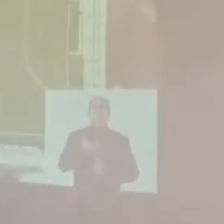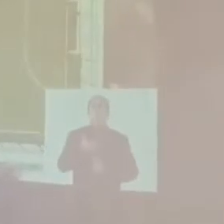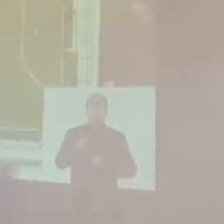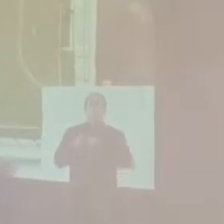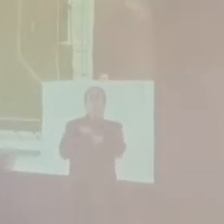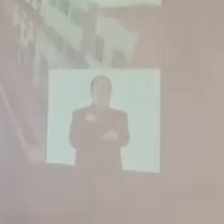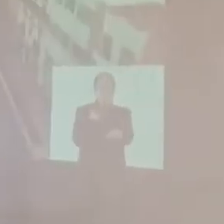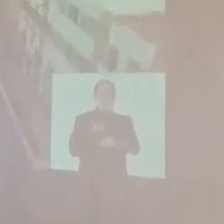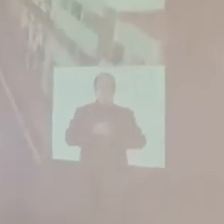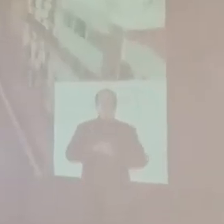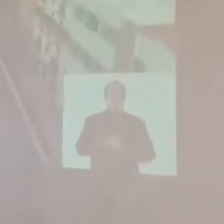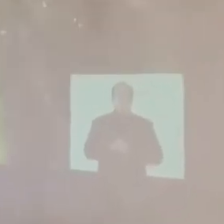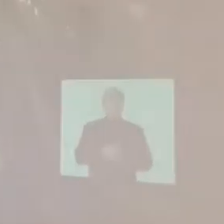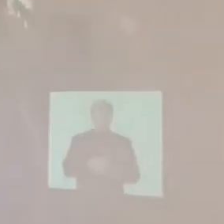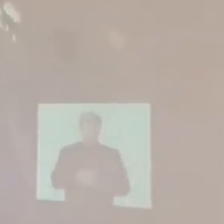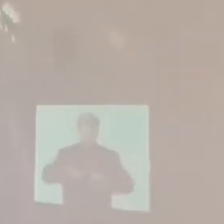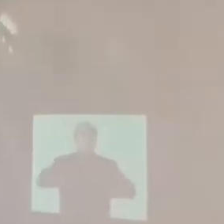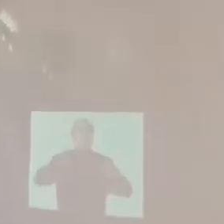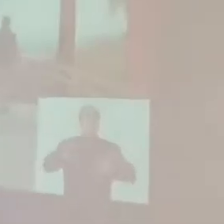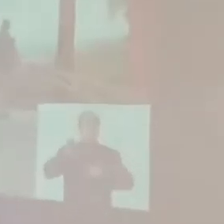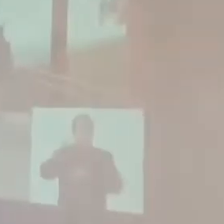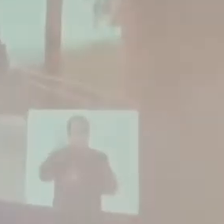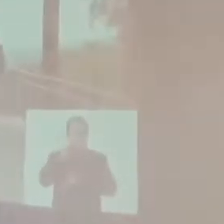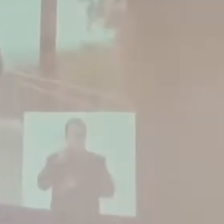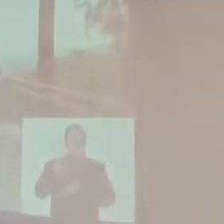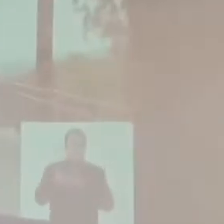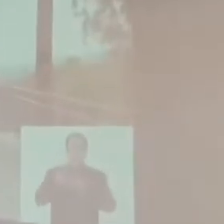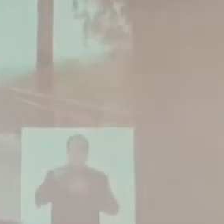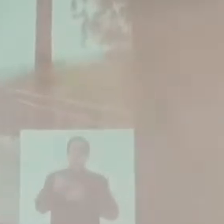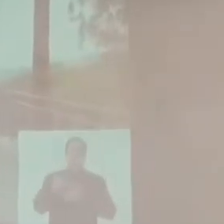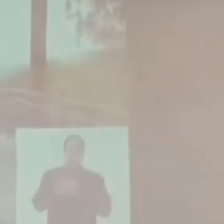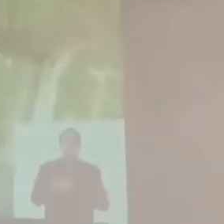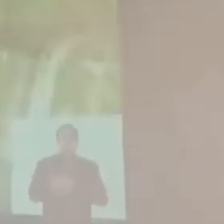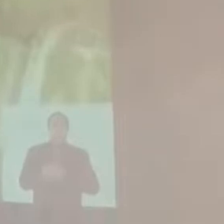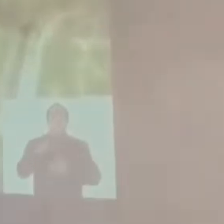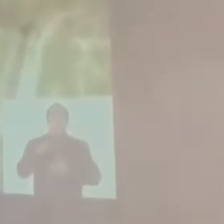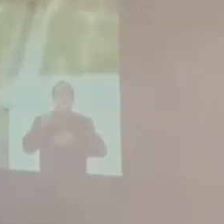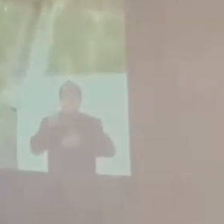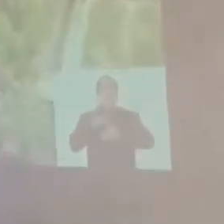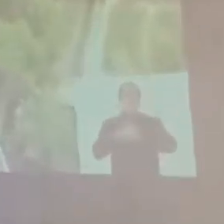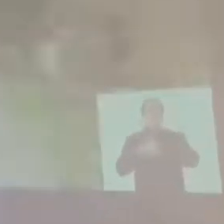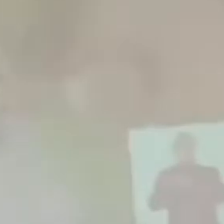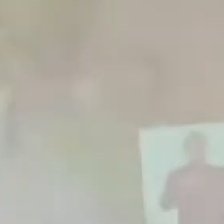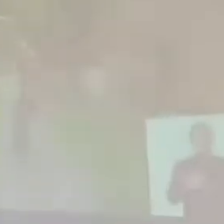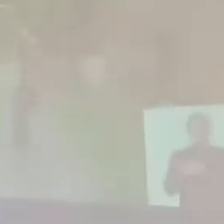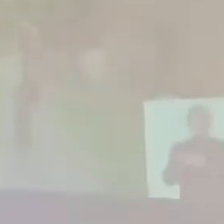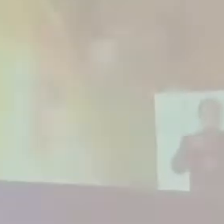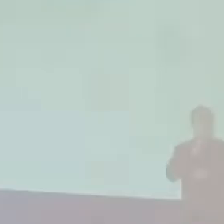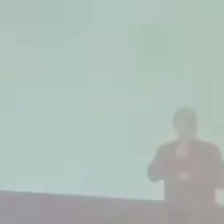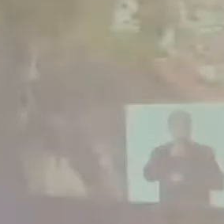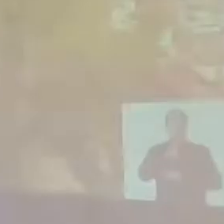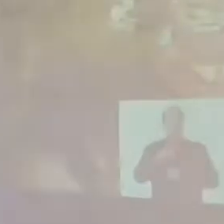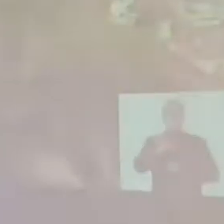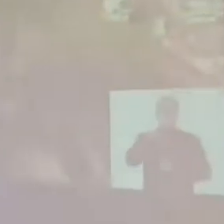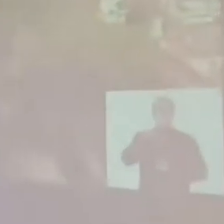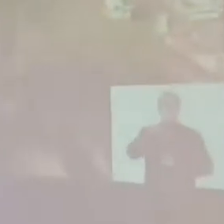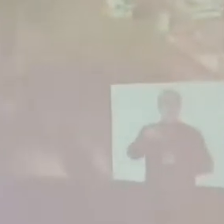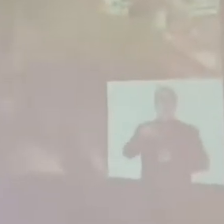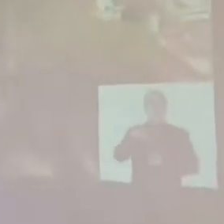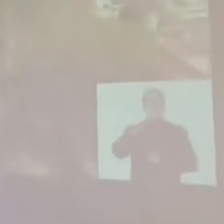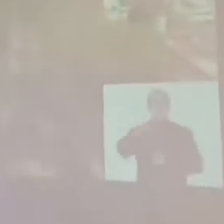de Aragón, Ave Fénix en el antiguo Gran Canal del Desagüe en Venustiano Carranza, Cantey Canal Nacional en